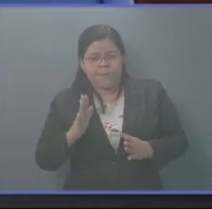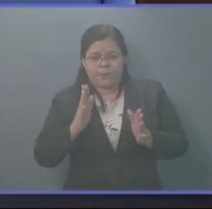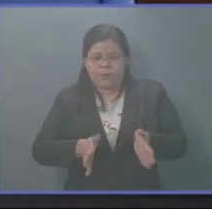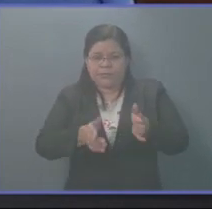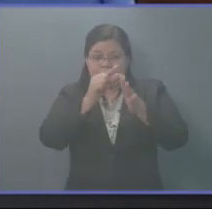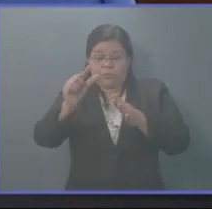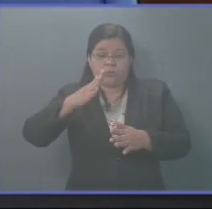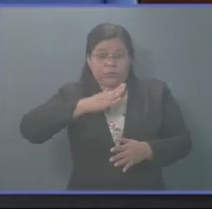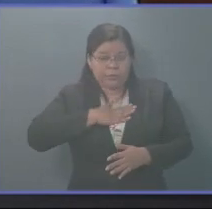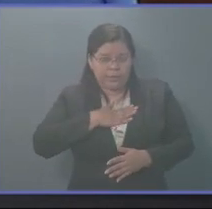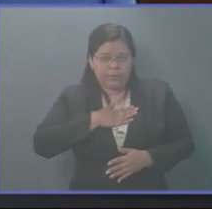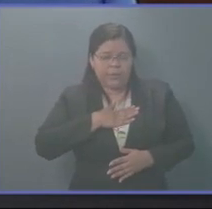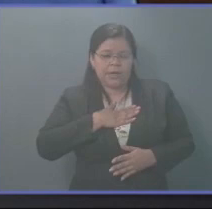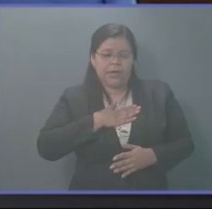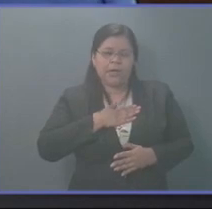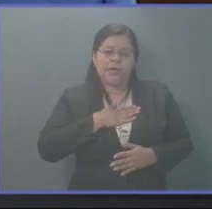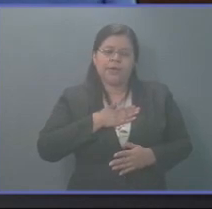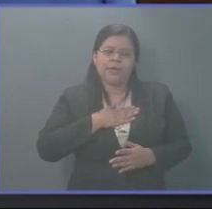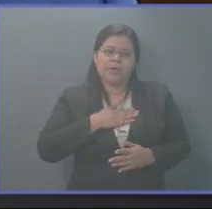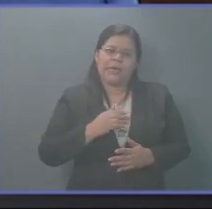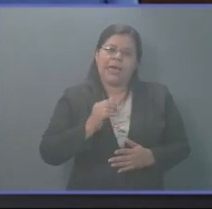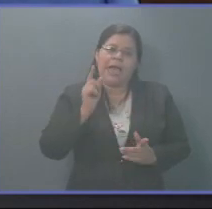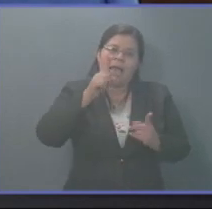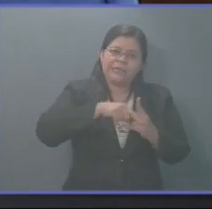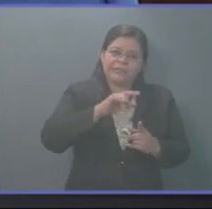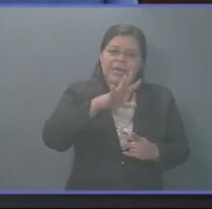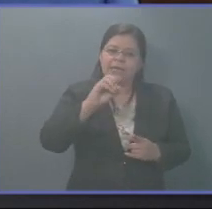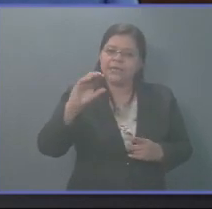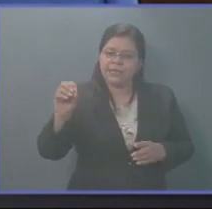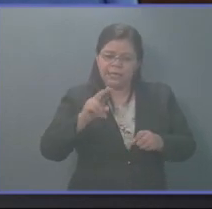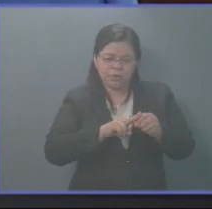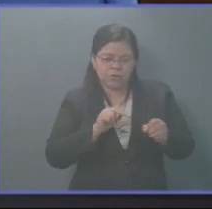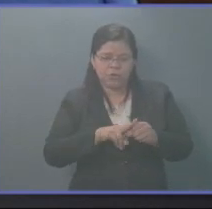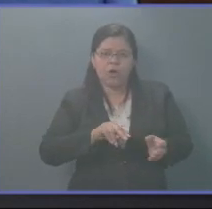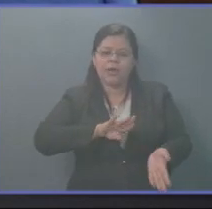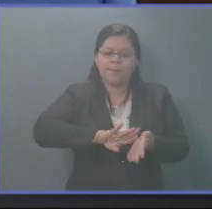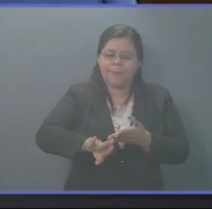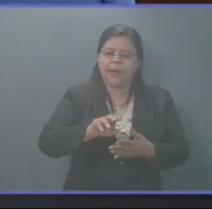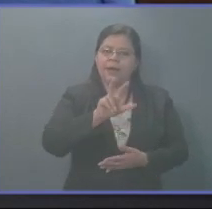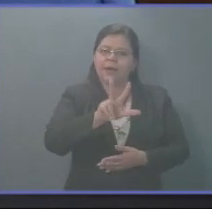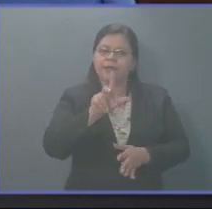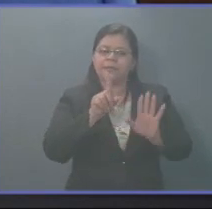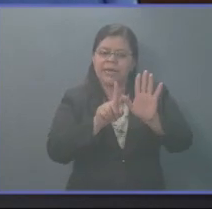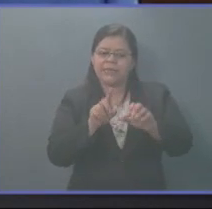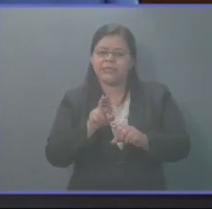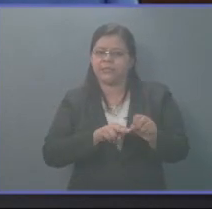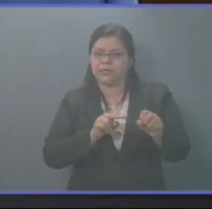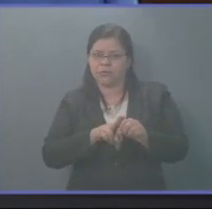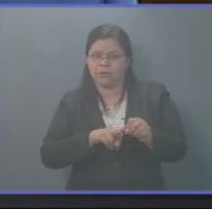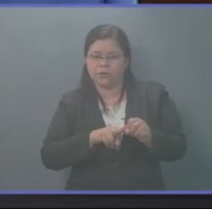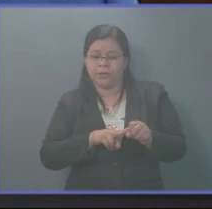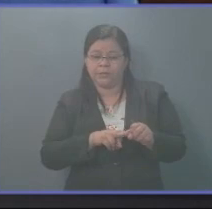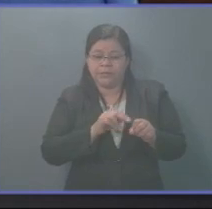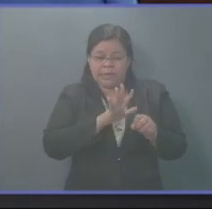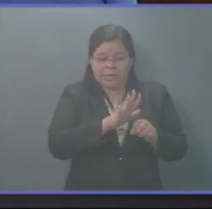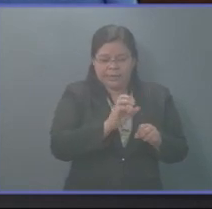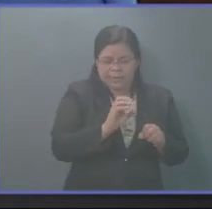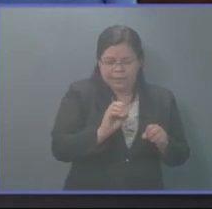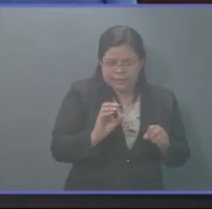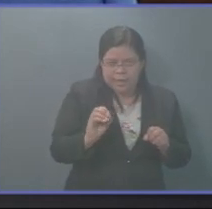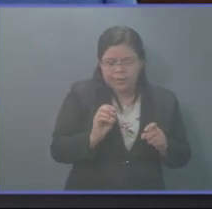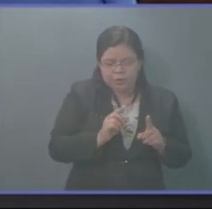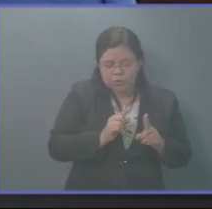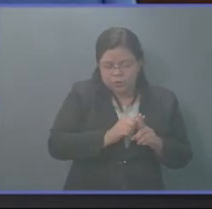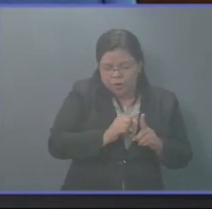es hasta $500, pagará una cuota fija de $36. De